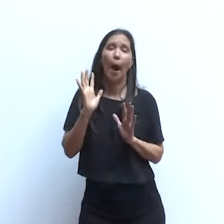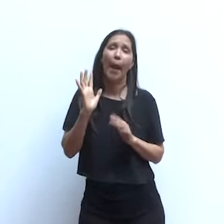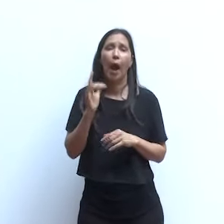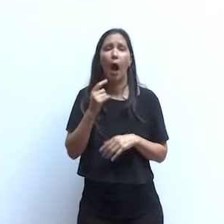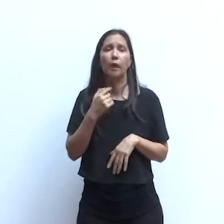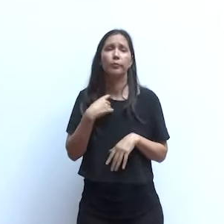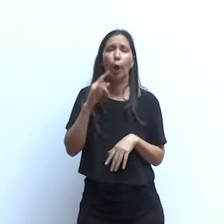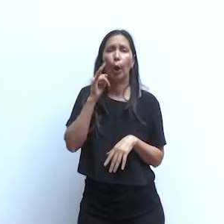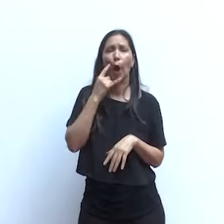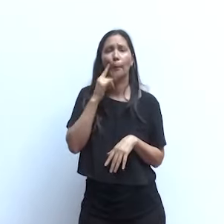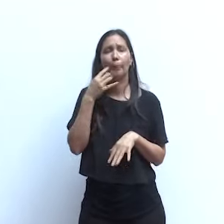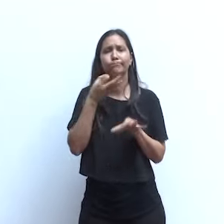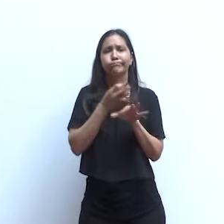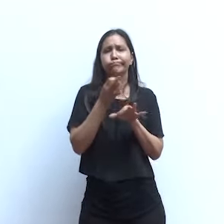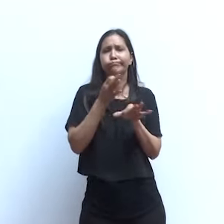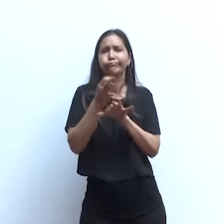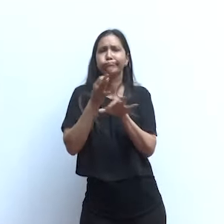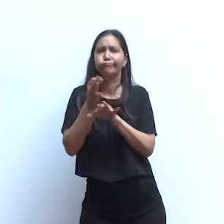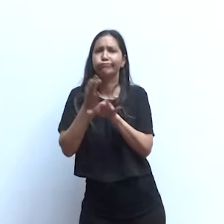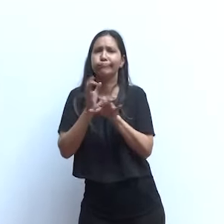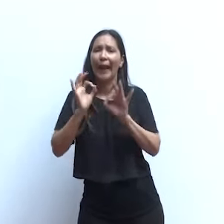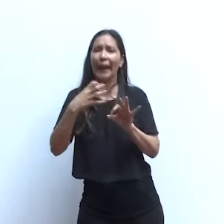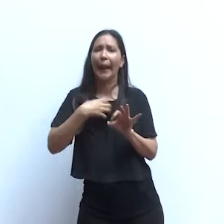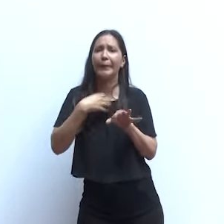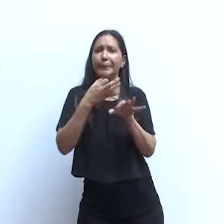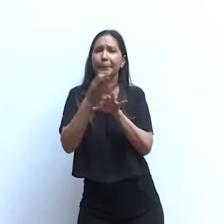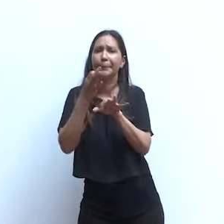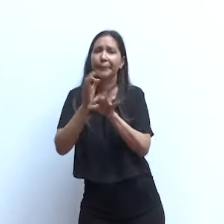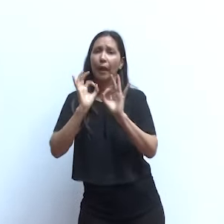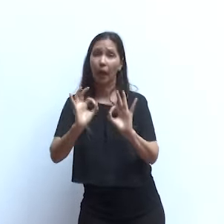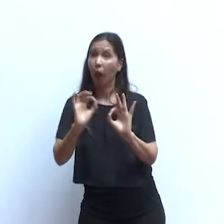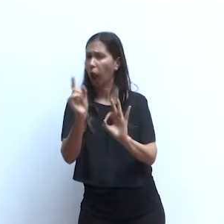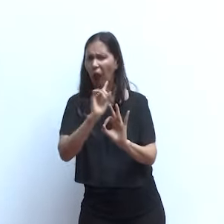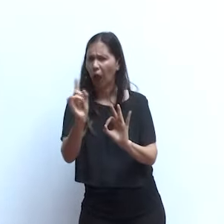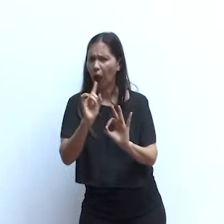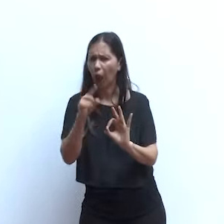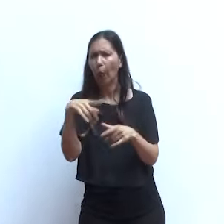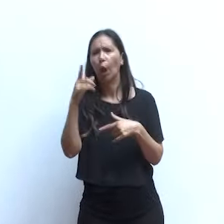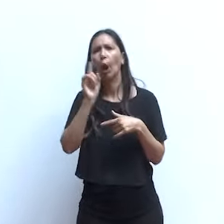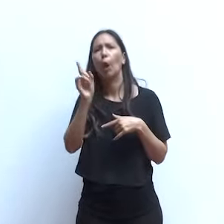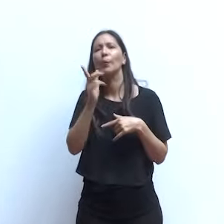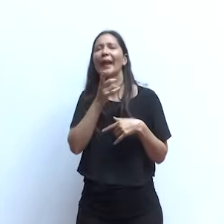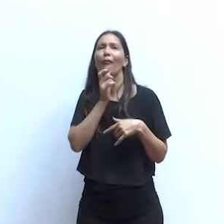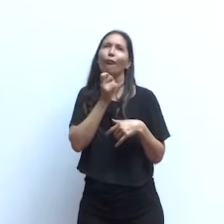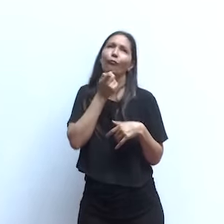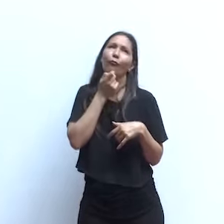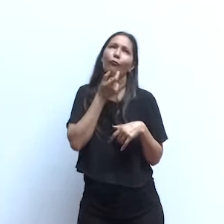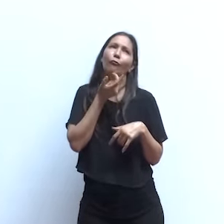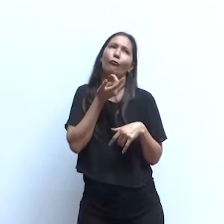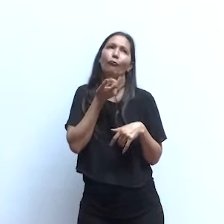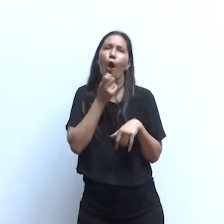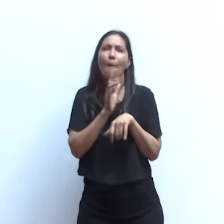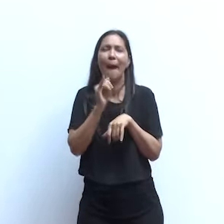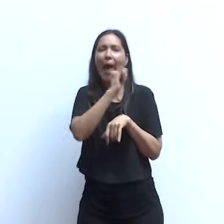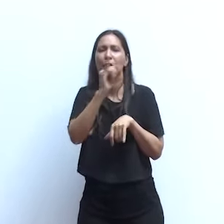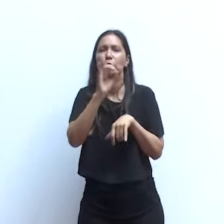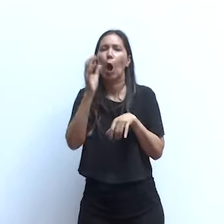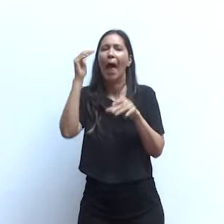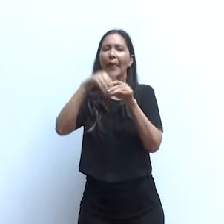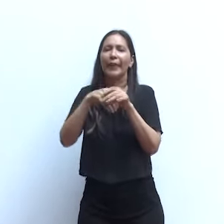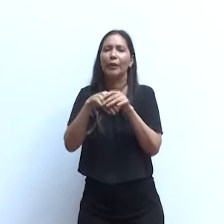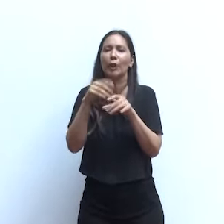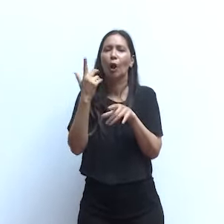cátedra sino que le gusta no le gusta cazar en el zoológico no es decir piensa siempre con un pie en la